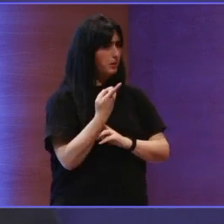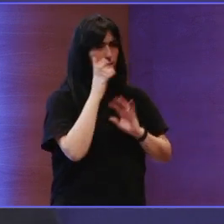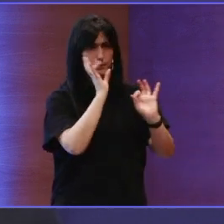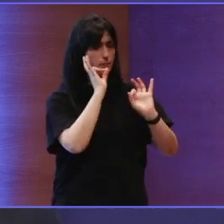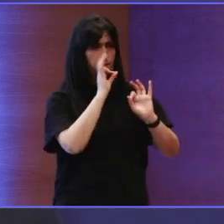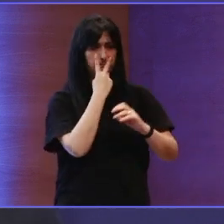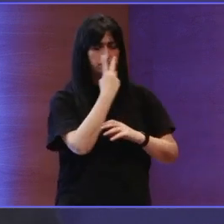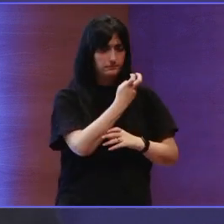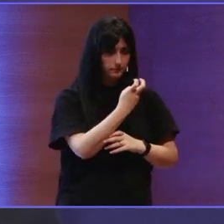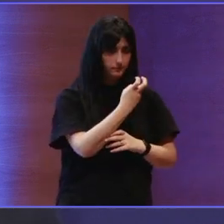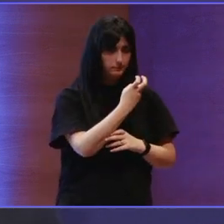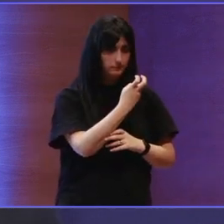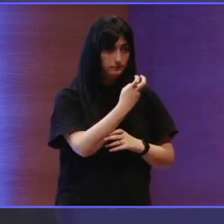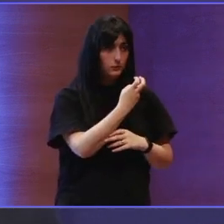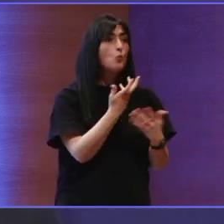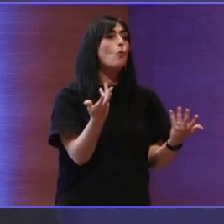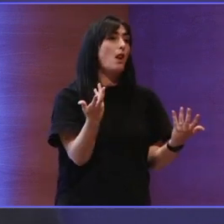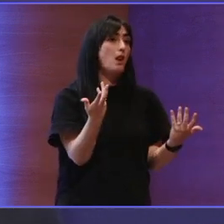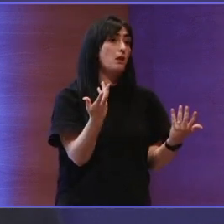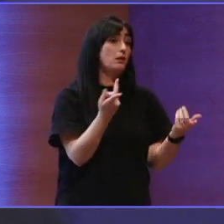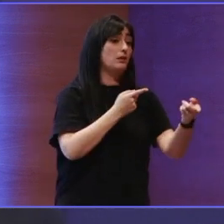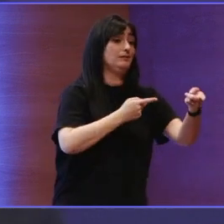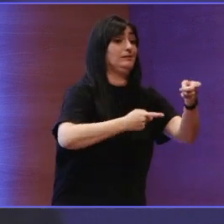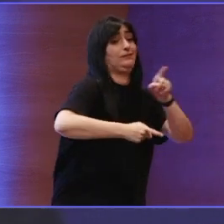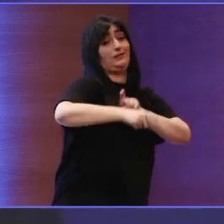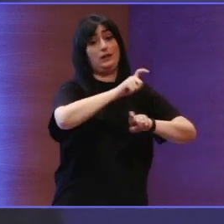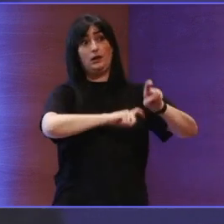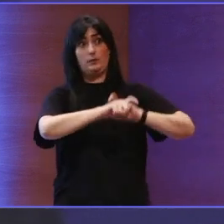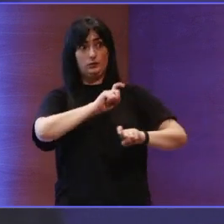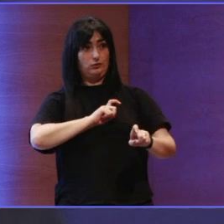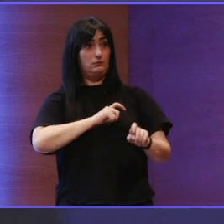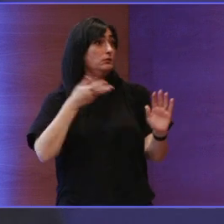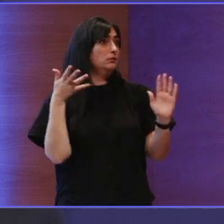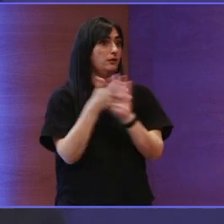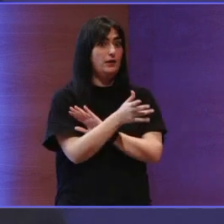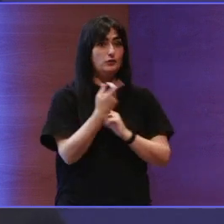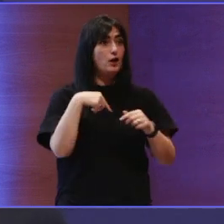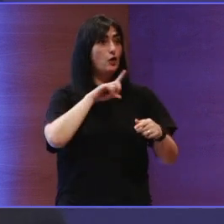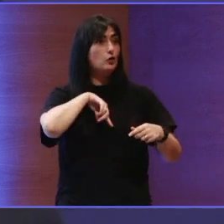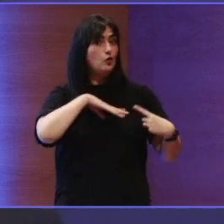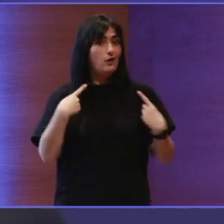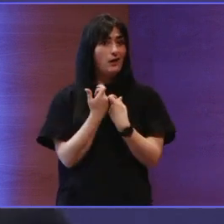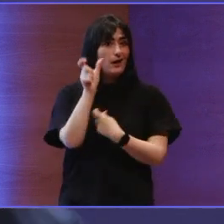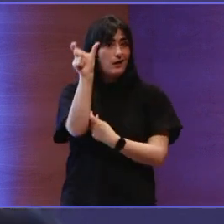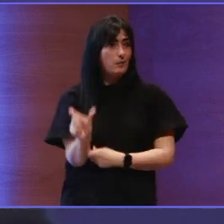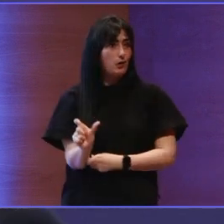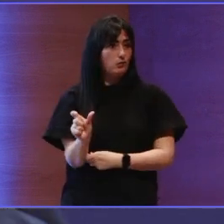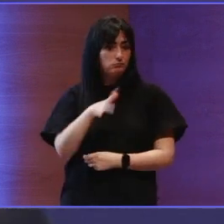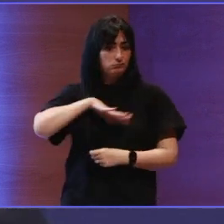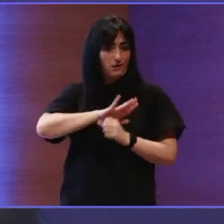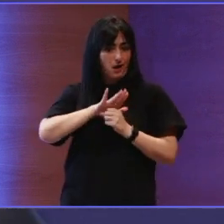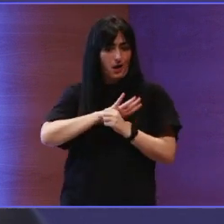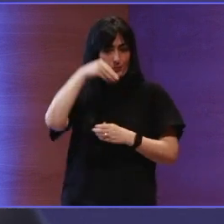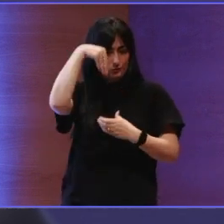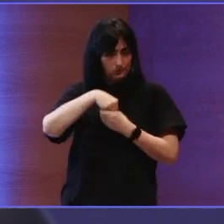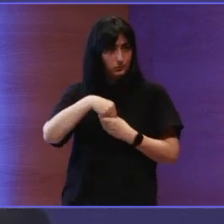riesgo de reversión o sea teníamos el enemigo dentro de casa incluso cuando una de las prácticas que estábamos